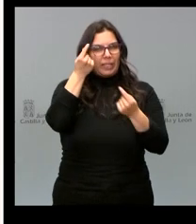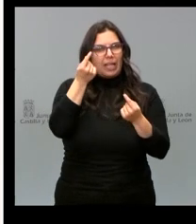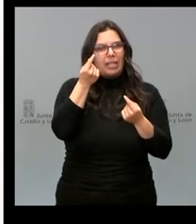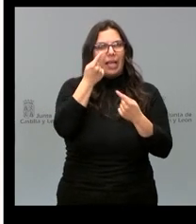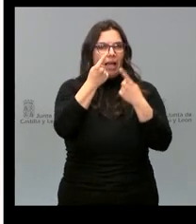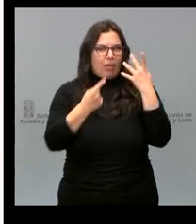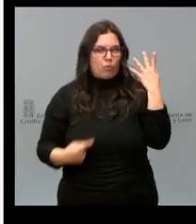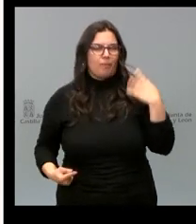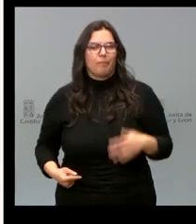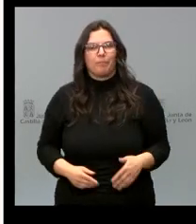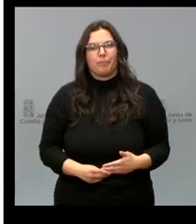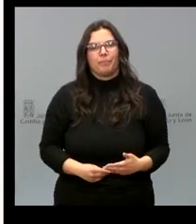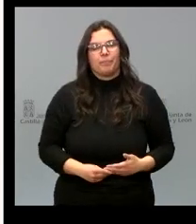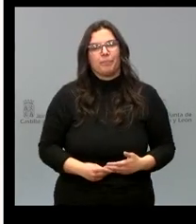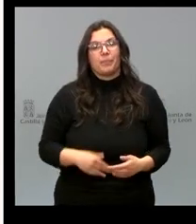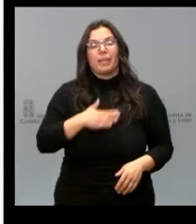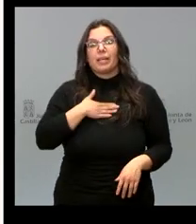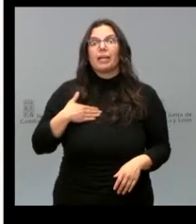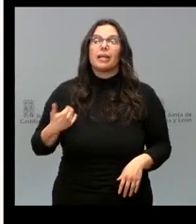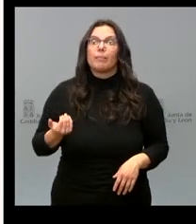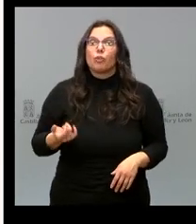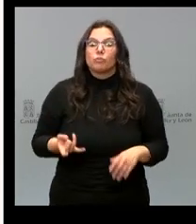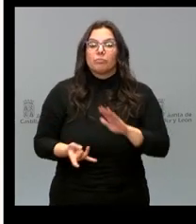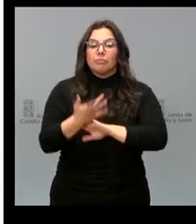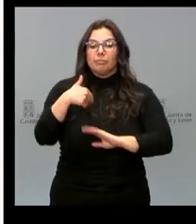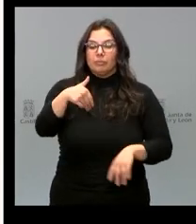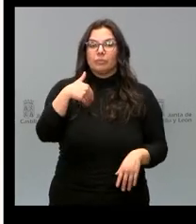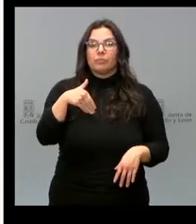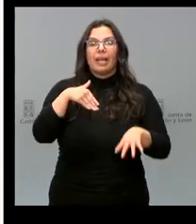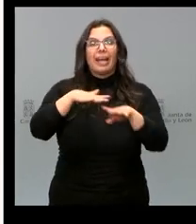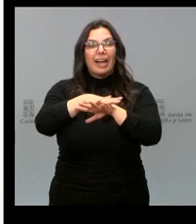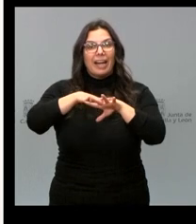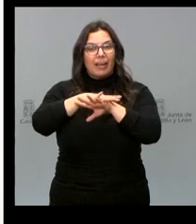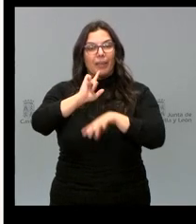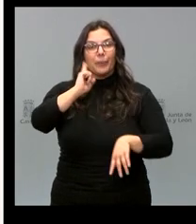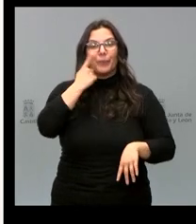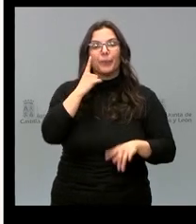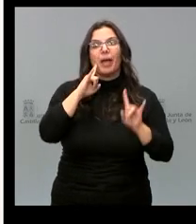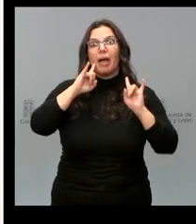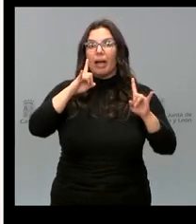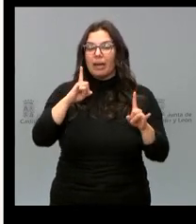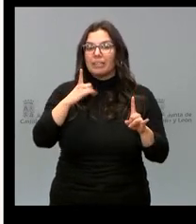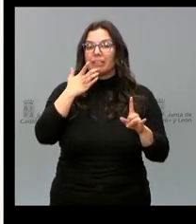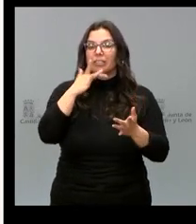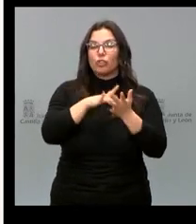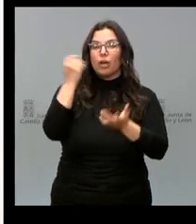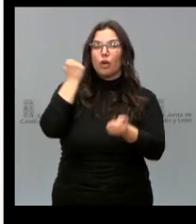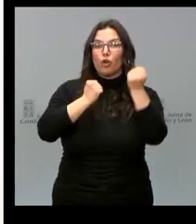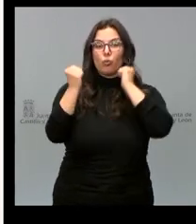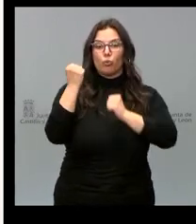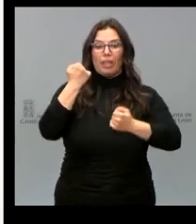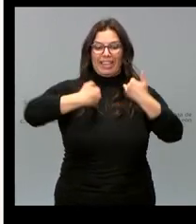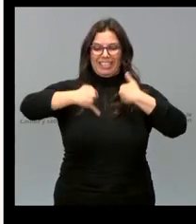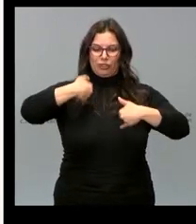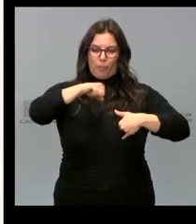estas medidas. Queremos poner en marcha de manera inmediata la red de detección y alerta ante conductas de autolesión y,